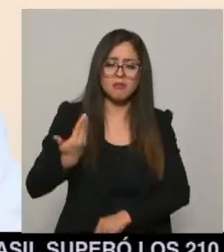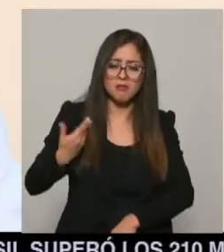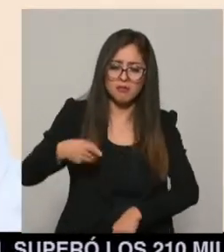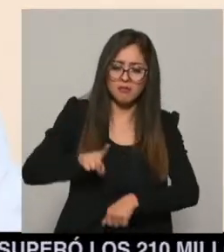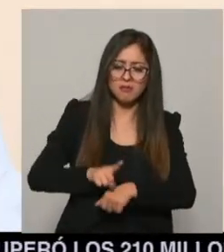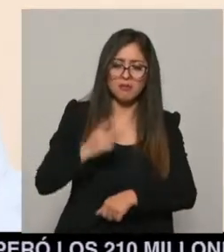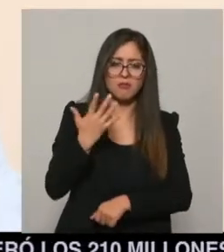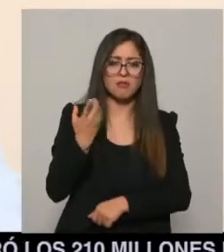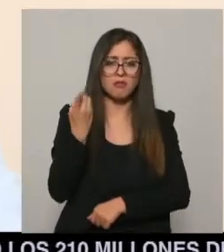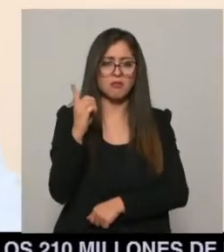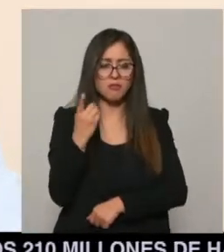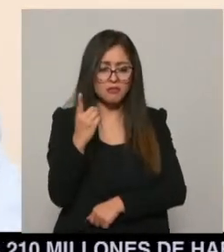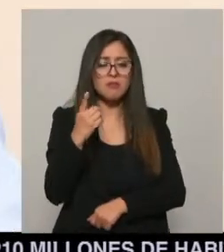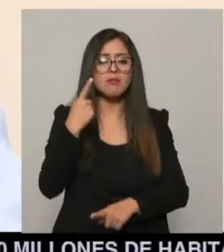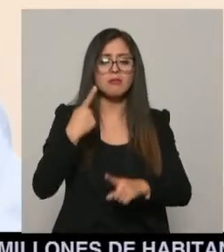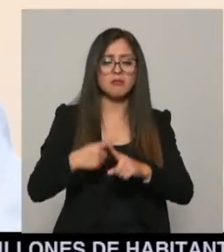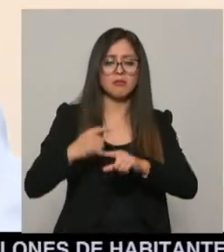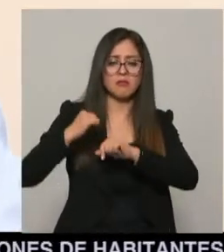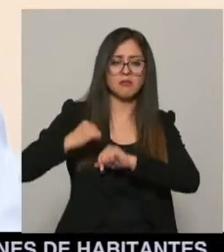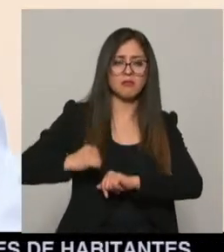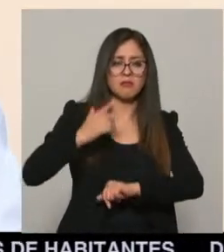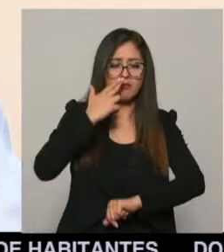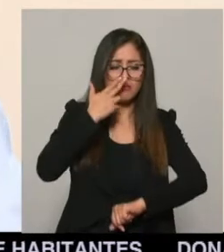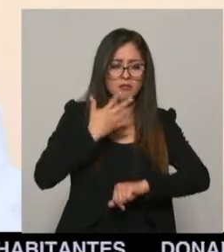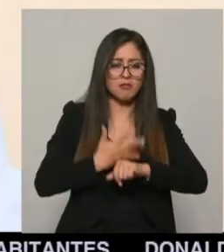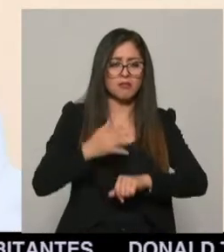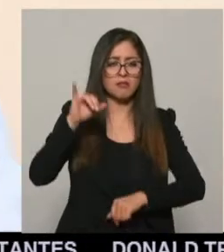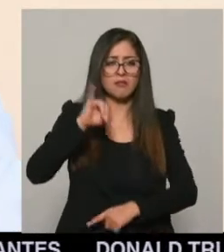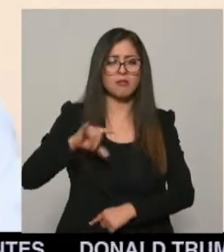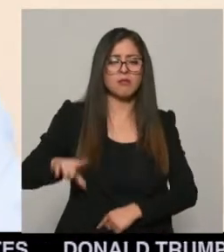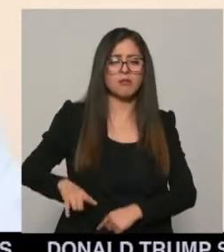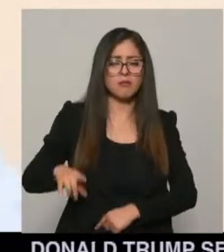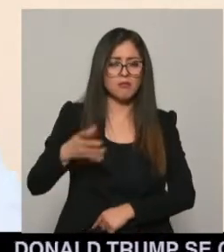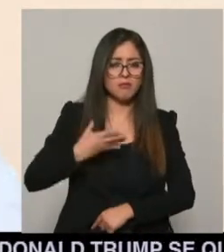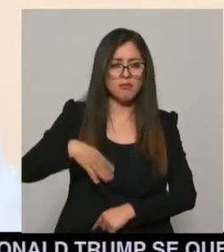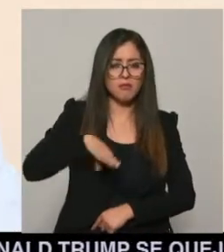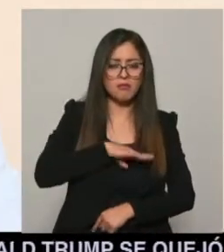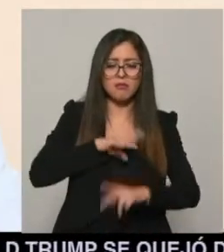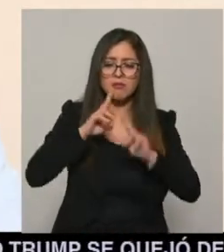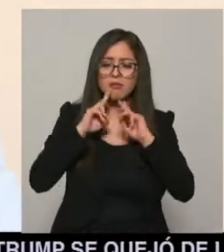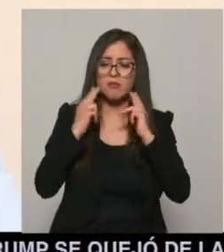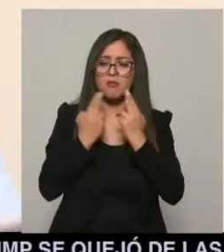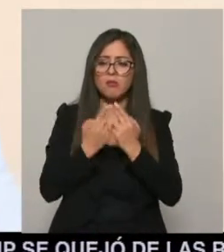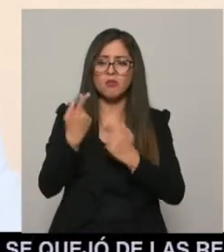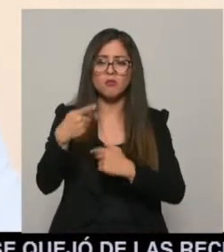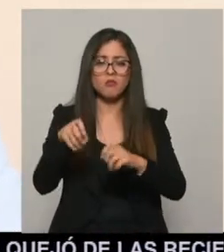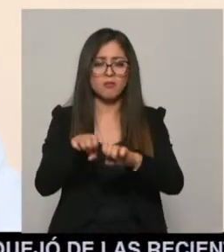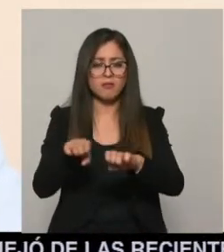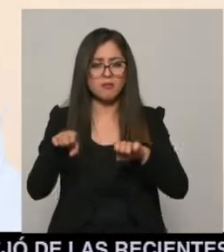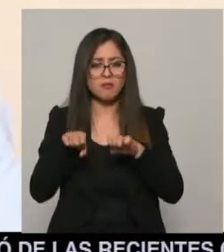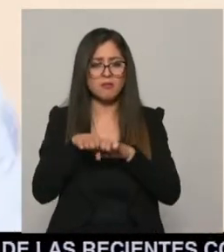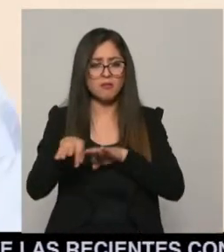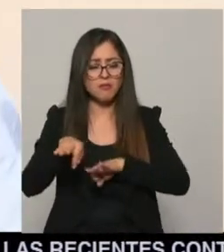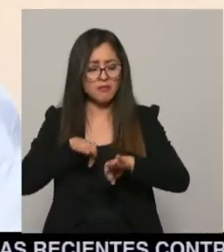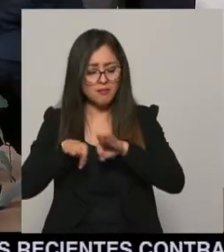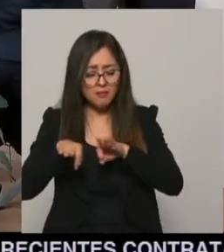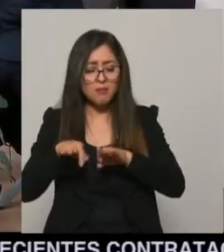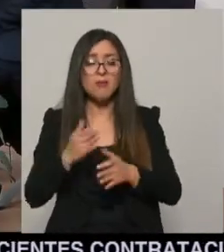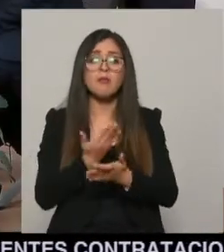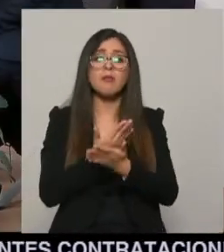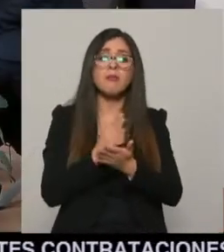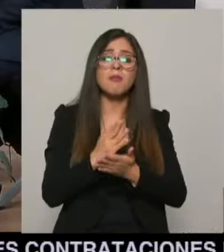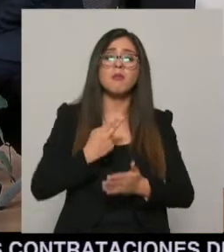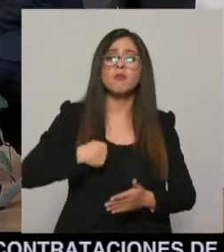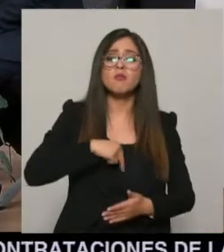diciembre a cargo de Claudia Sheinbaum en todas las reuniones de gabinete y con las disposiciones que además tuvimos la oportunidad,